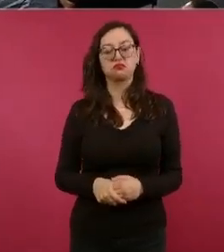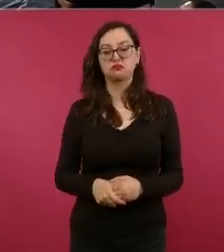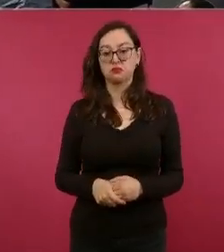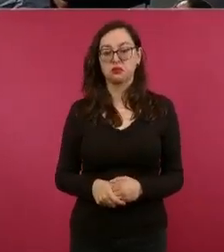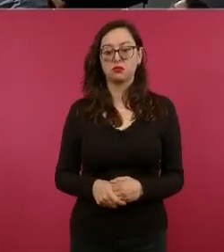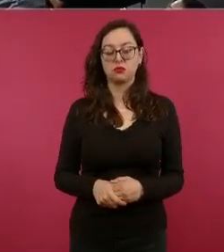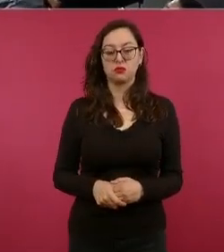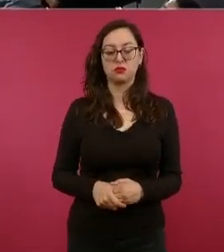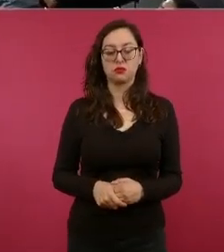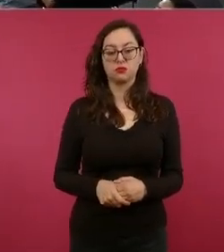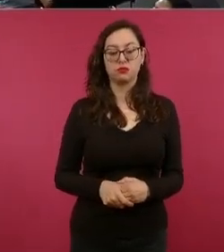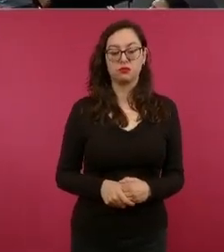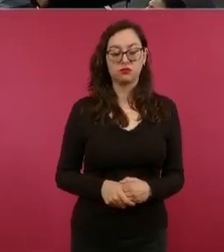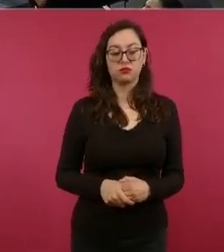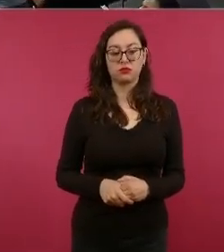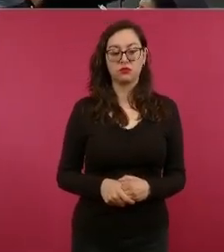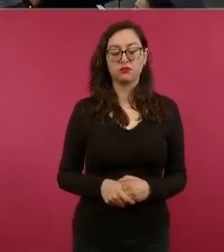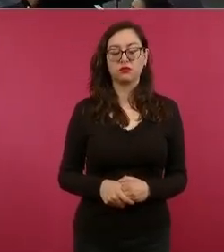Estamos viendo